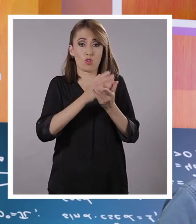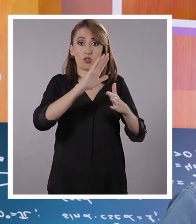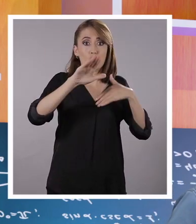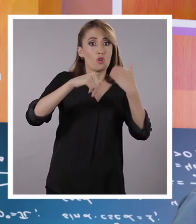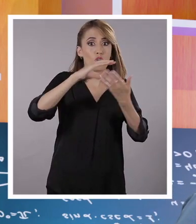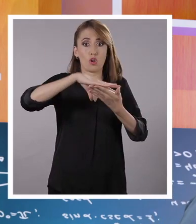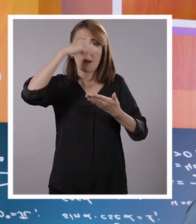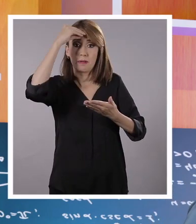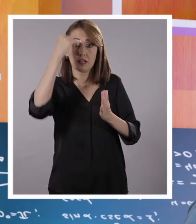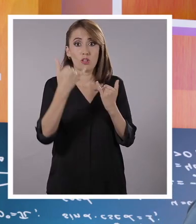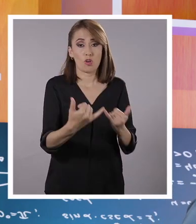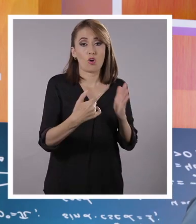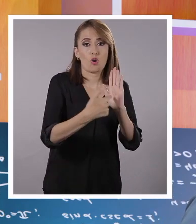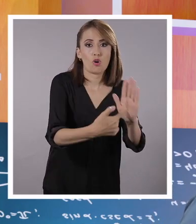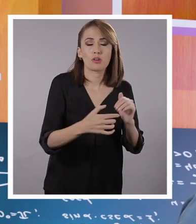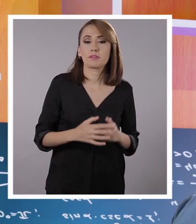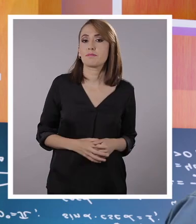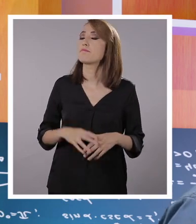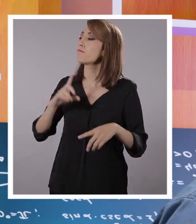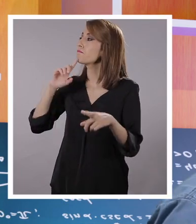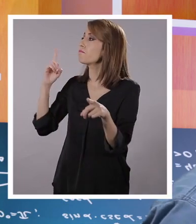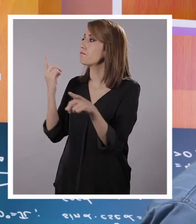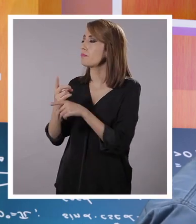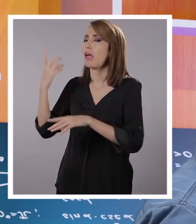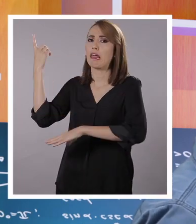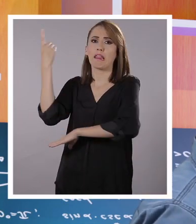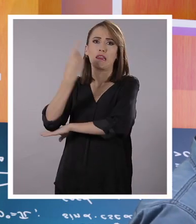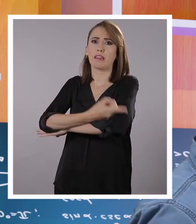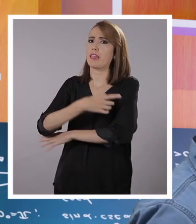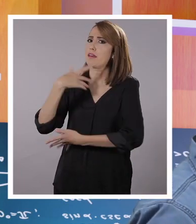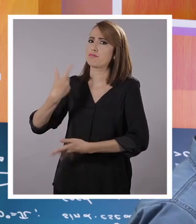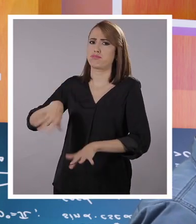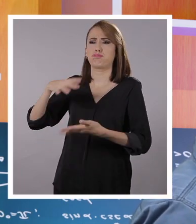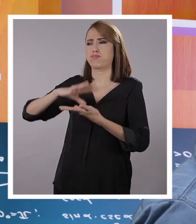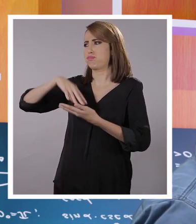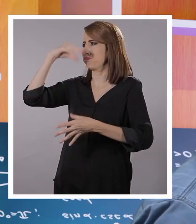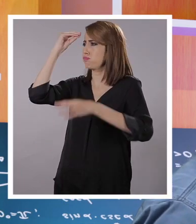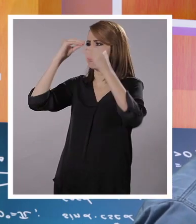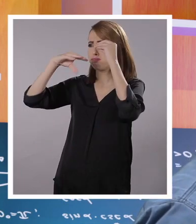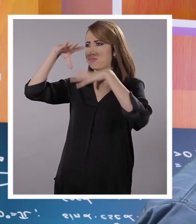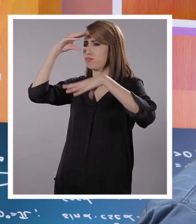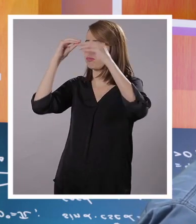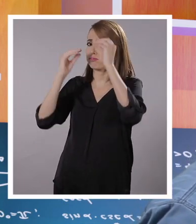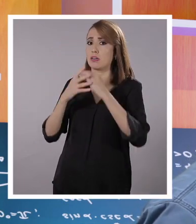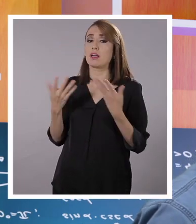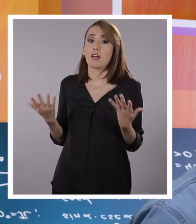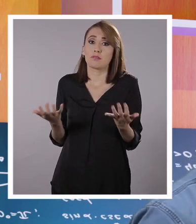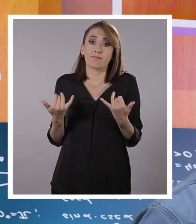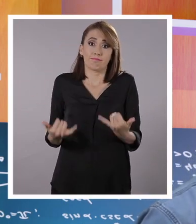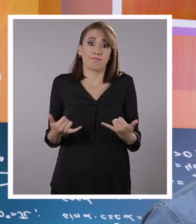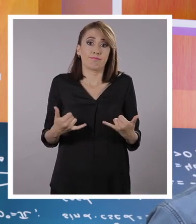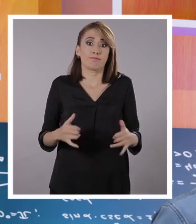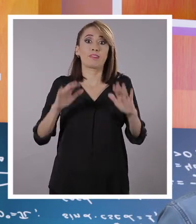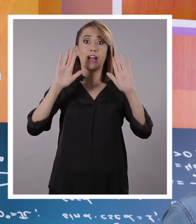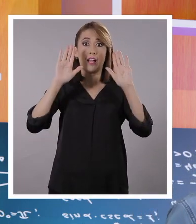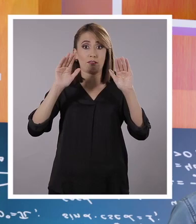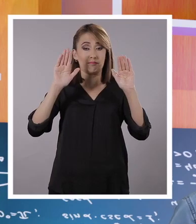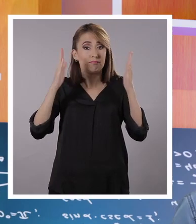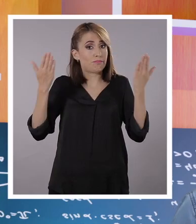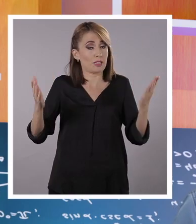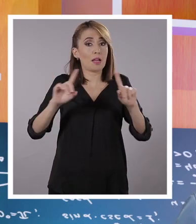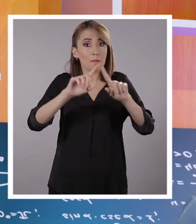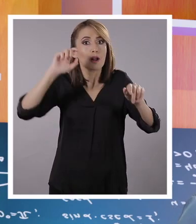reflejamos lo que hemos aprendido en este día. Creo que tenemos un día lleno de conocimientos y es hora de